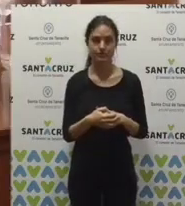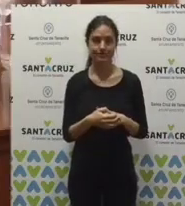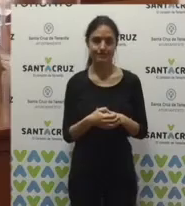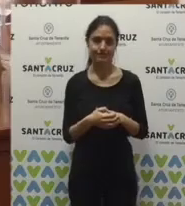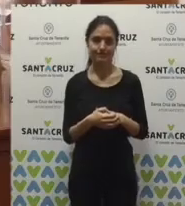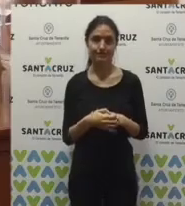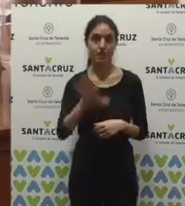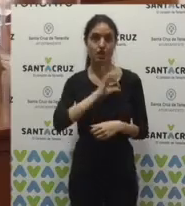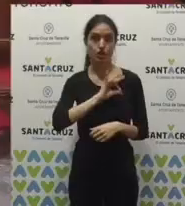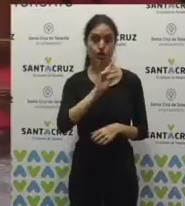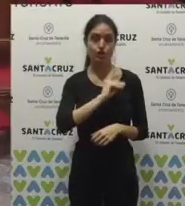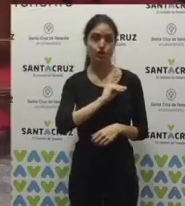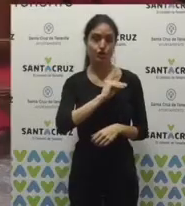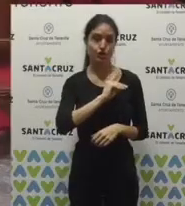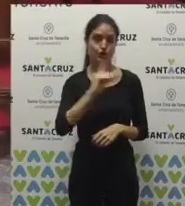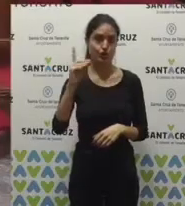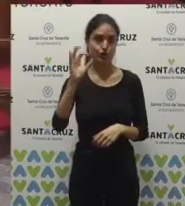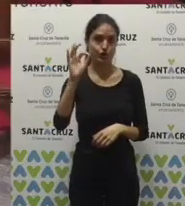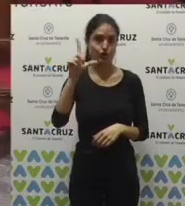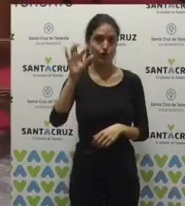doña dolores